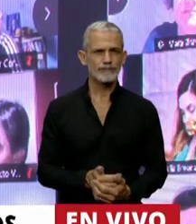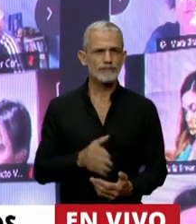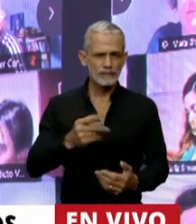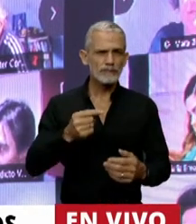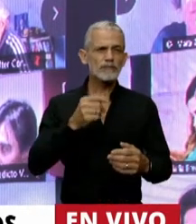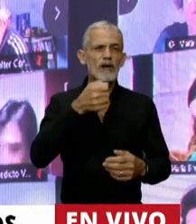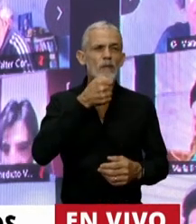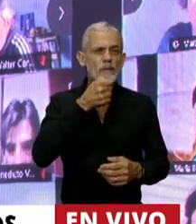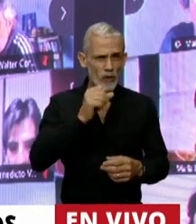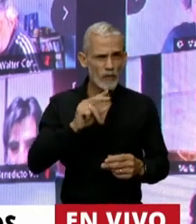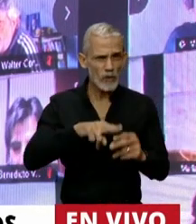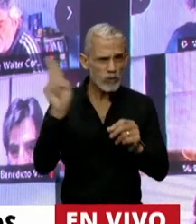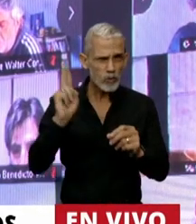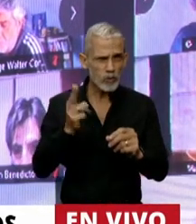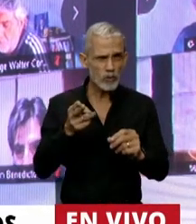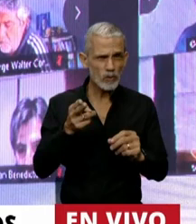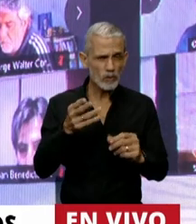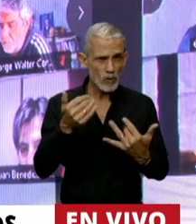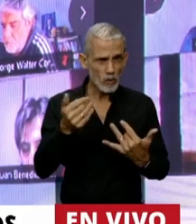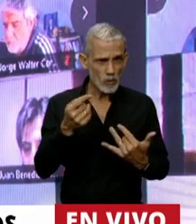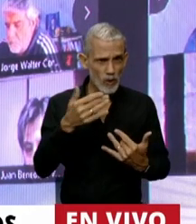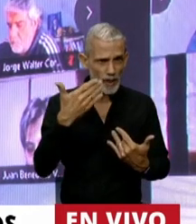Habilite el micrófono que está habilitado, diputado.